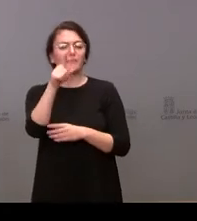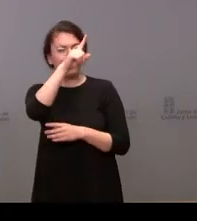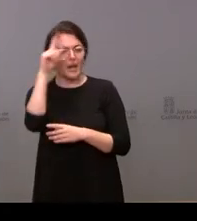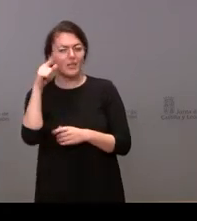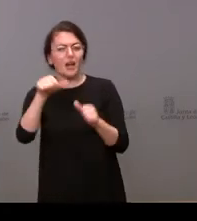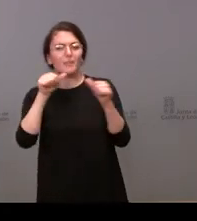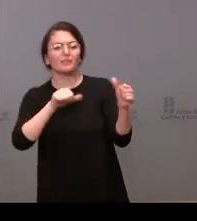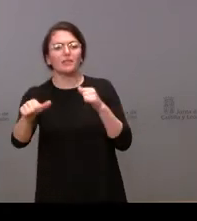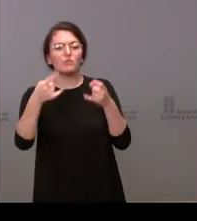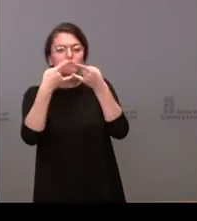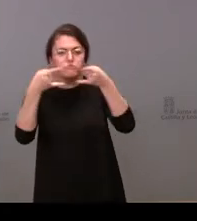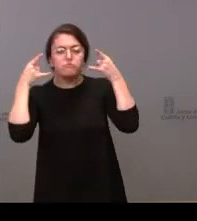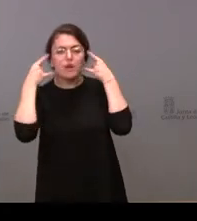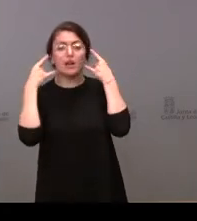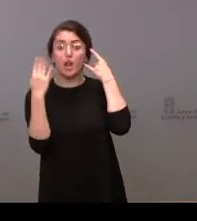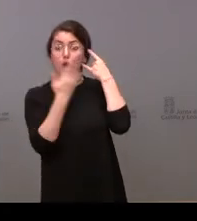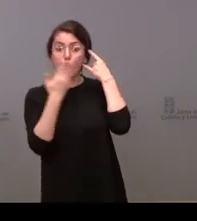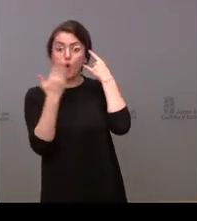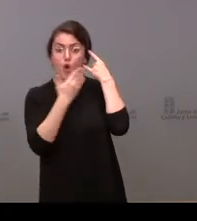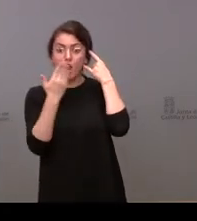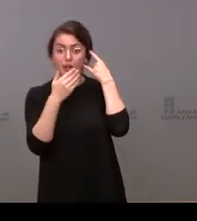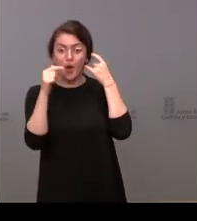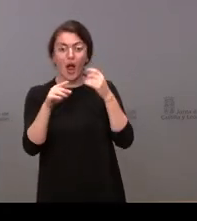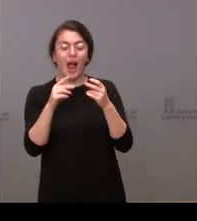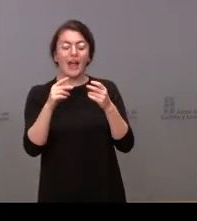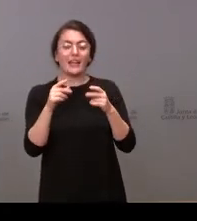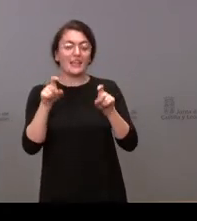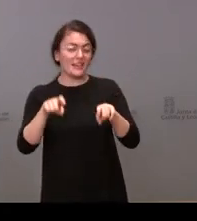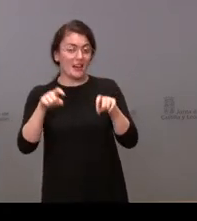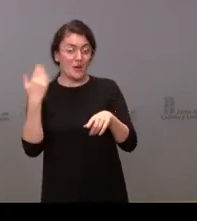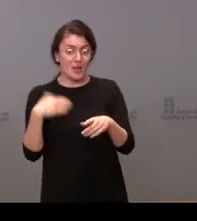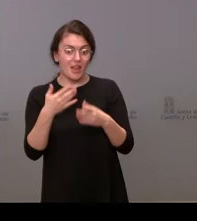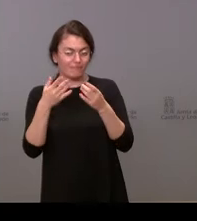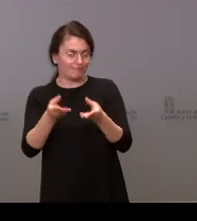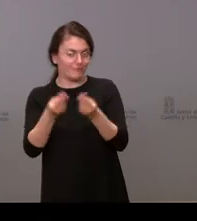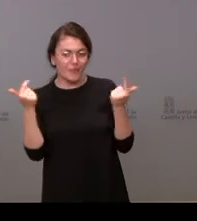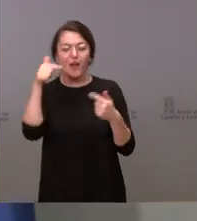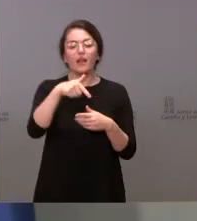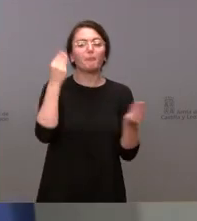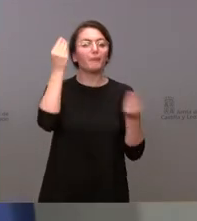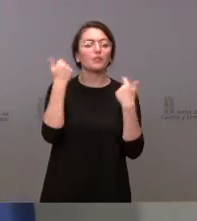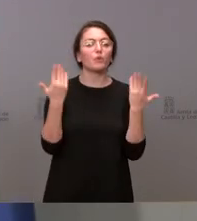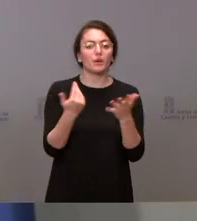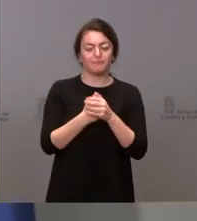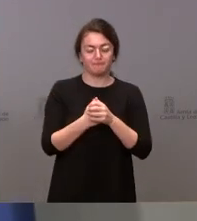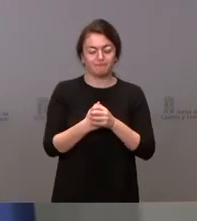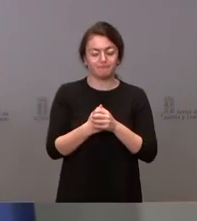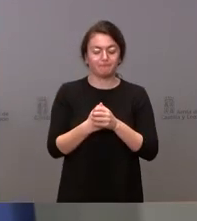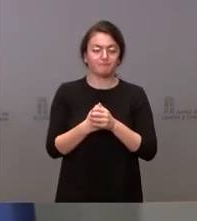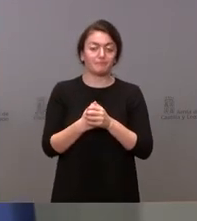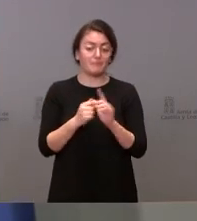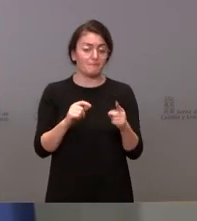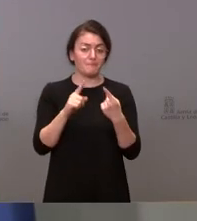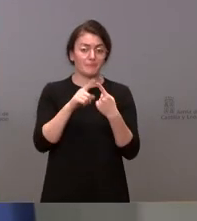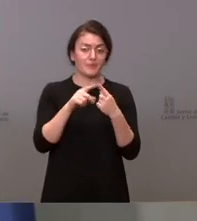la mascarilla en los recreos de los coles. Aquí en Castilla y León, ¿qué planteamientos hacen a este respecto? Bien, sobre el